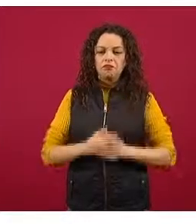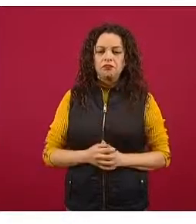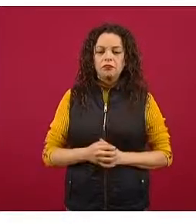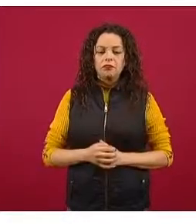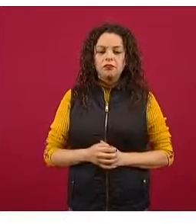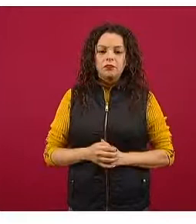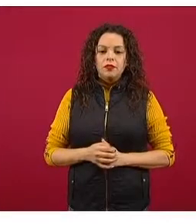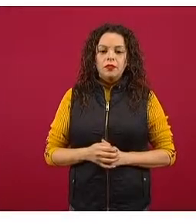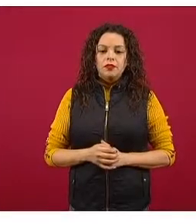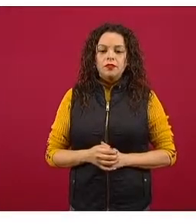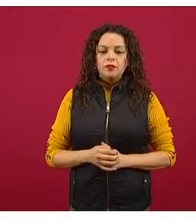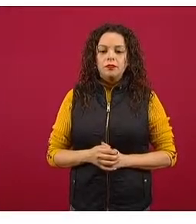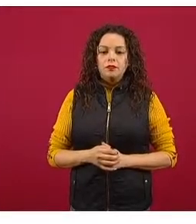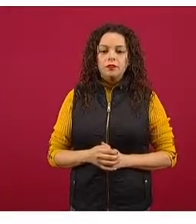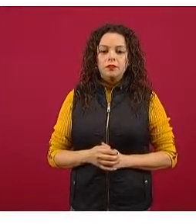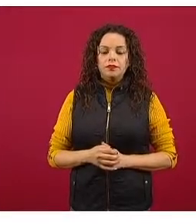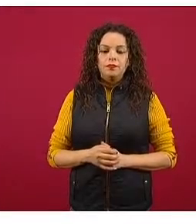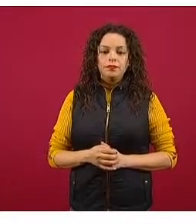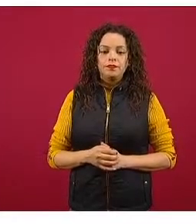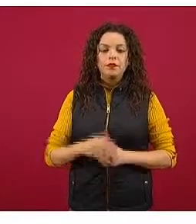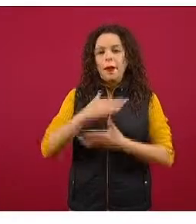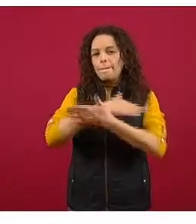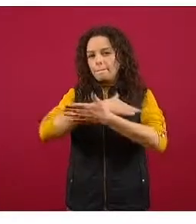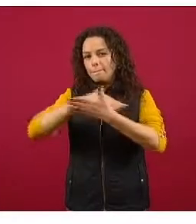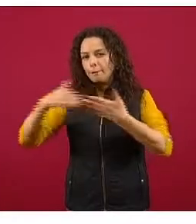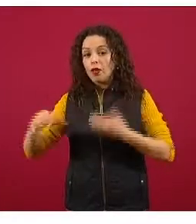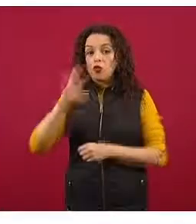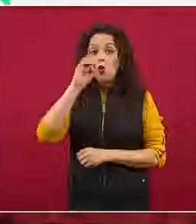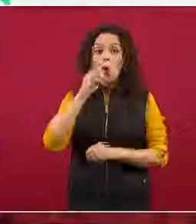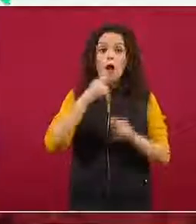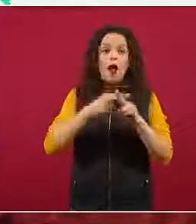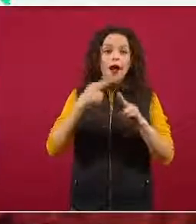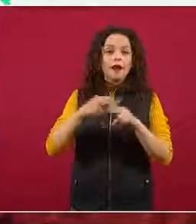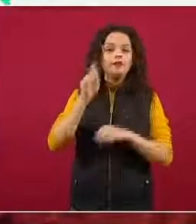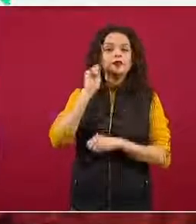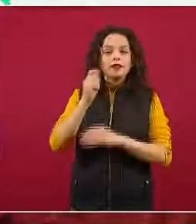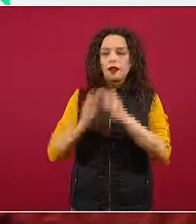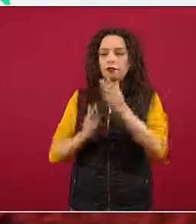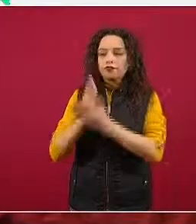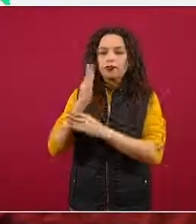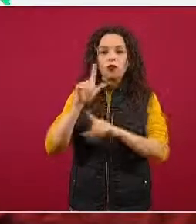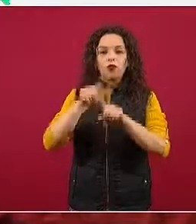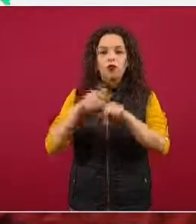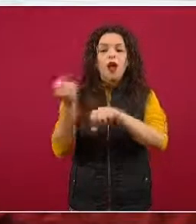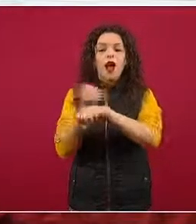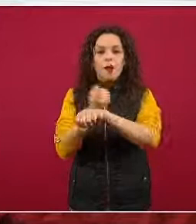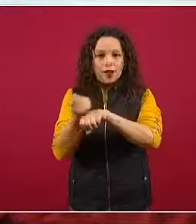más en medio o llegando al nivel amarillo del riesgo.